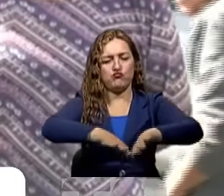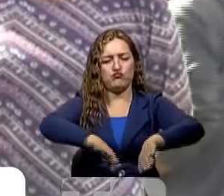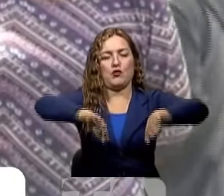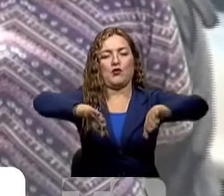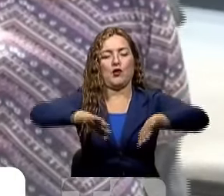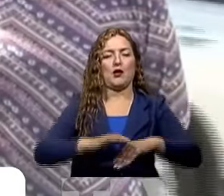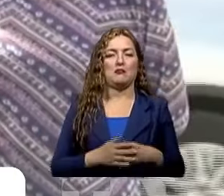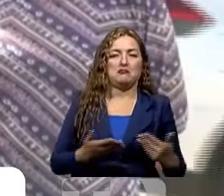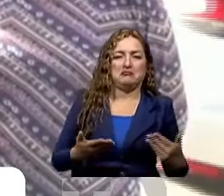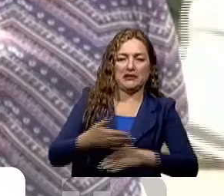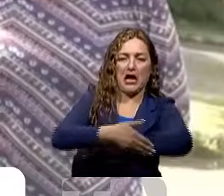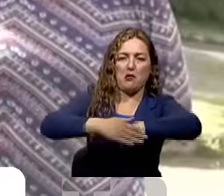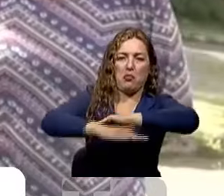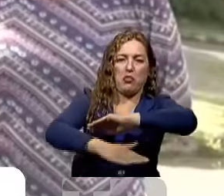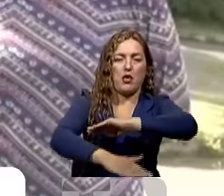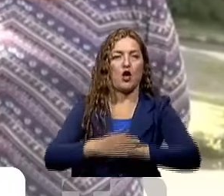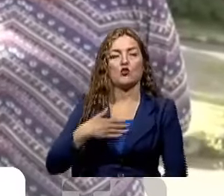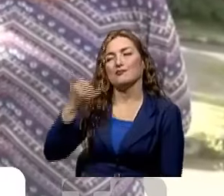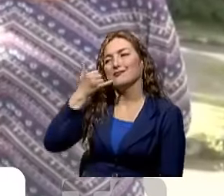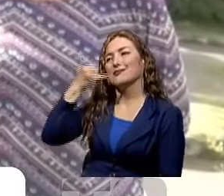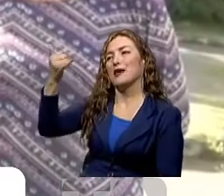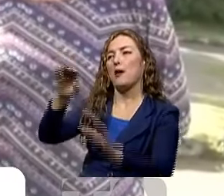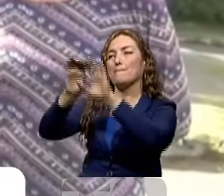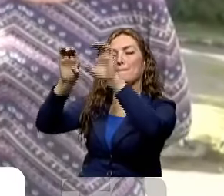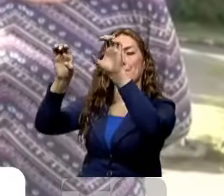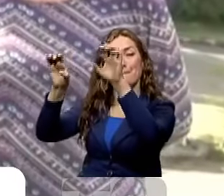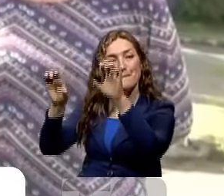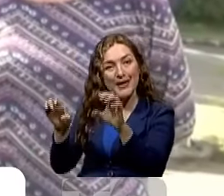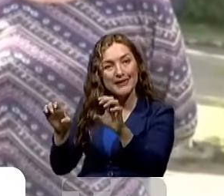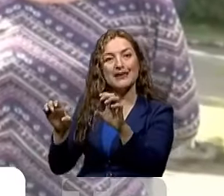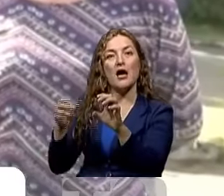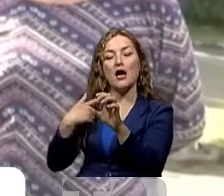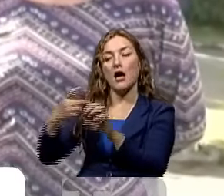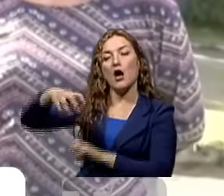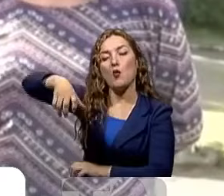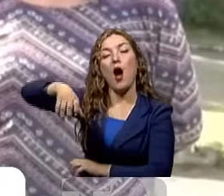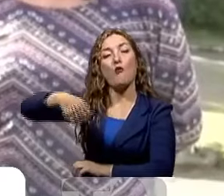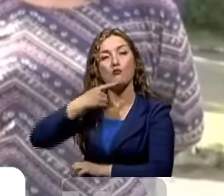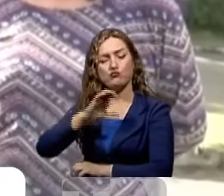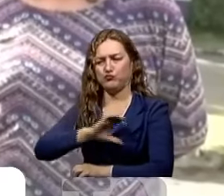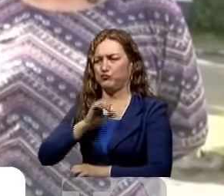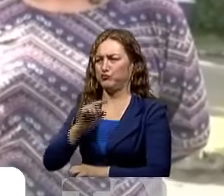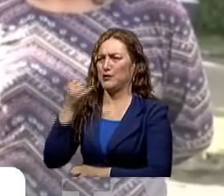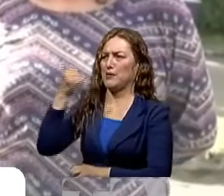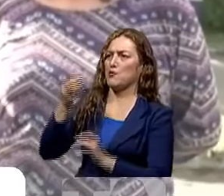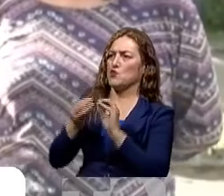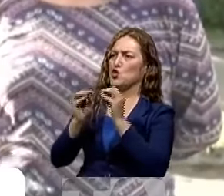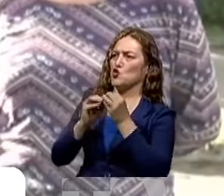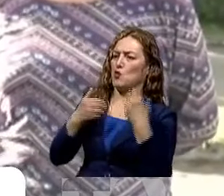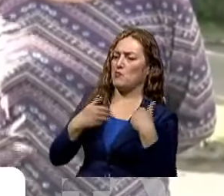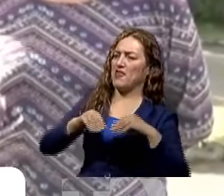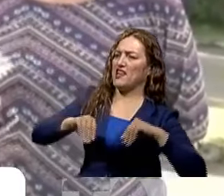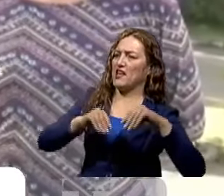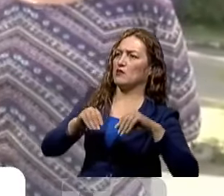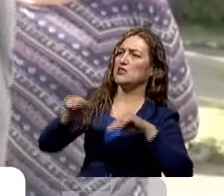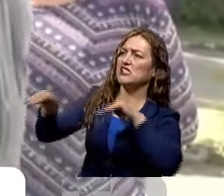yo llamé al EMAP y di mi número de predio, que es uno de los requisitos que piden, pero no atienden realmente, no sé si la constructora ha hecho alguna